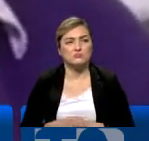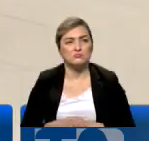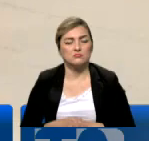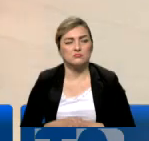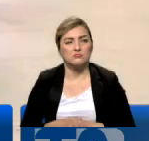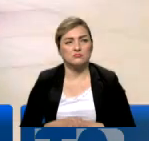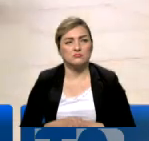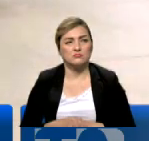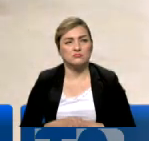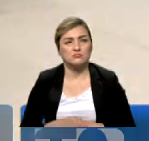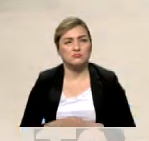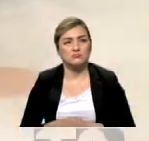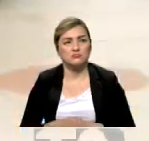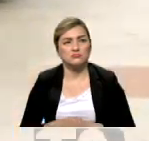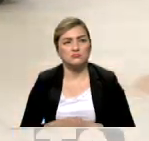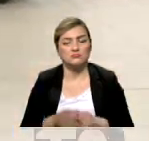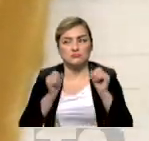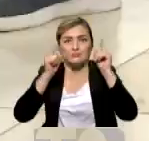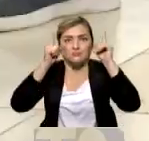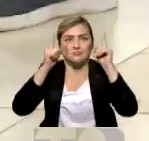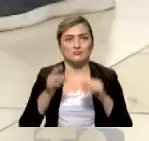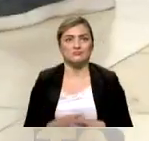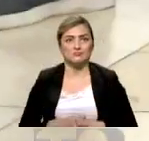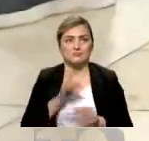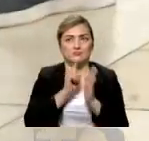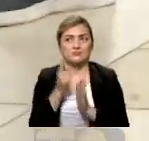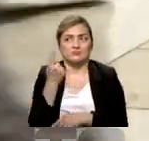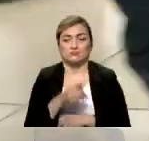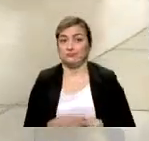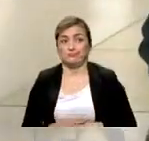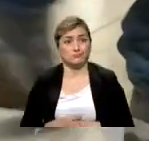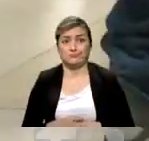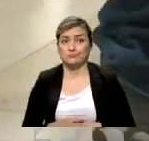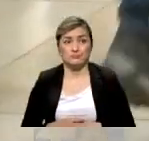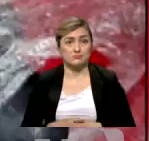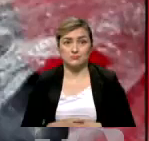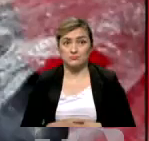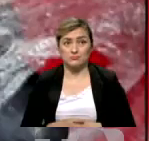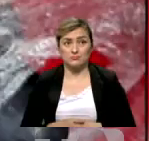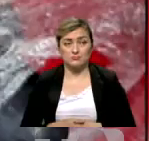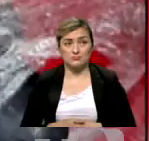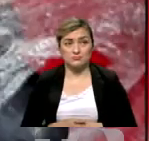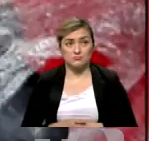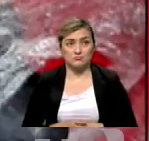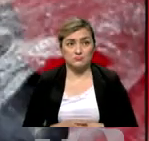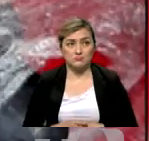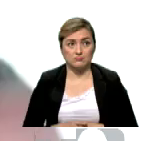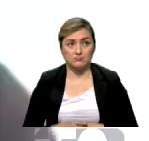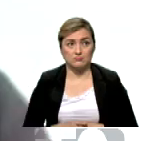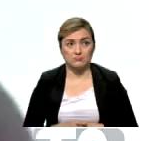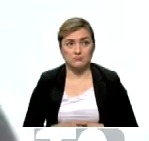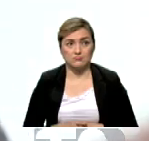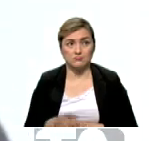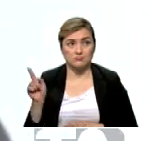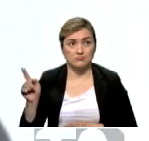transformada, ¿no? No. Sí, el hecho sorprende y no es la única denuncia relacionada a ese robo que llegó a este medio de comunicación.